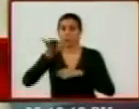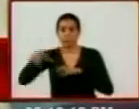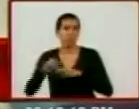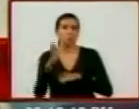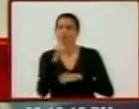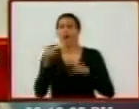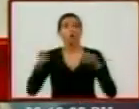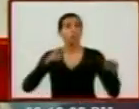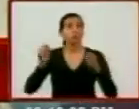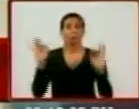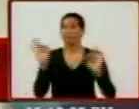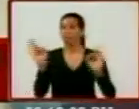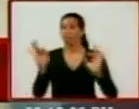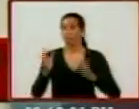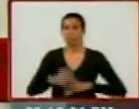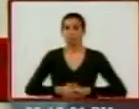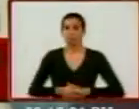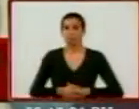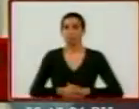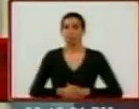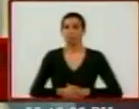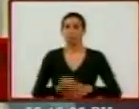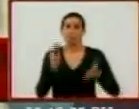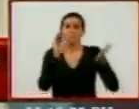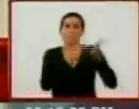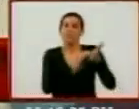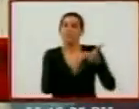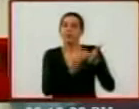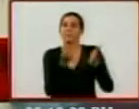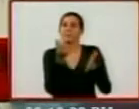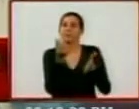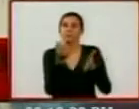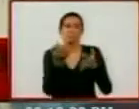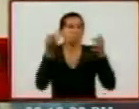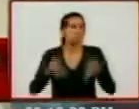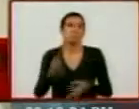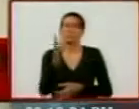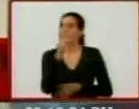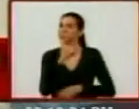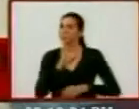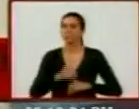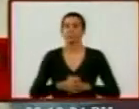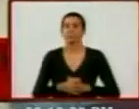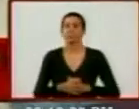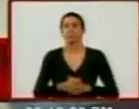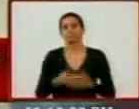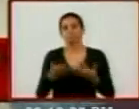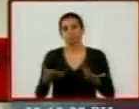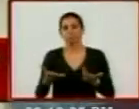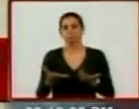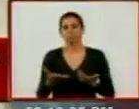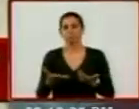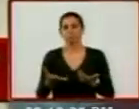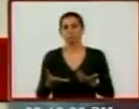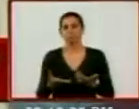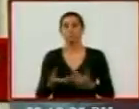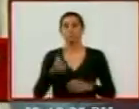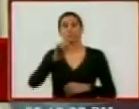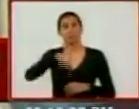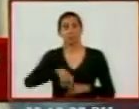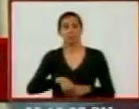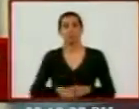no etiquetar correctamente los productos y obviamente este por generar